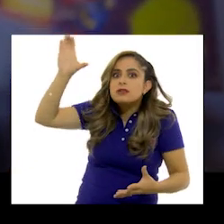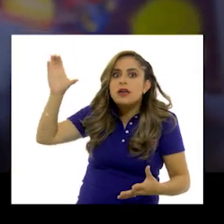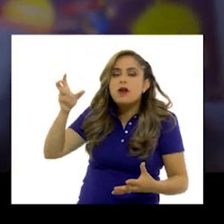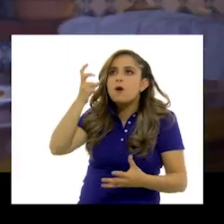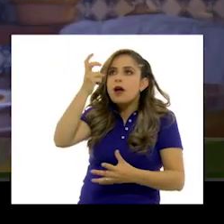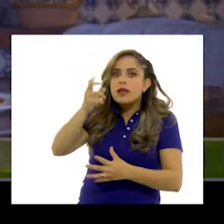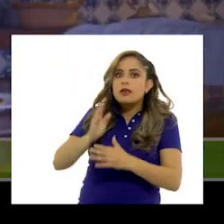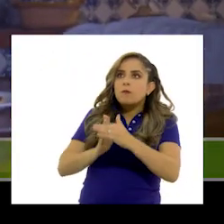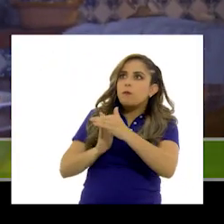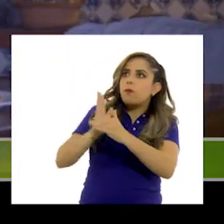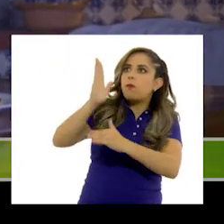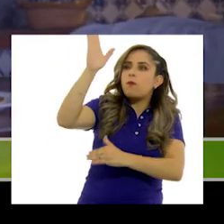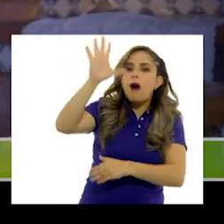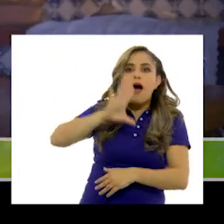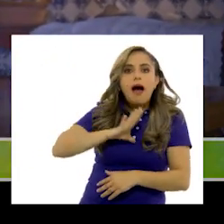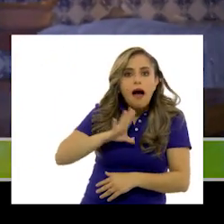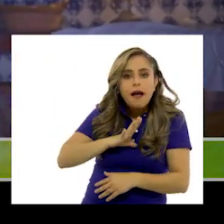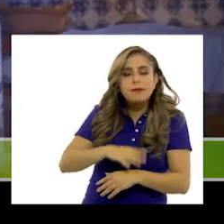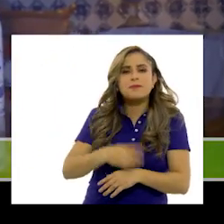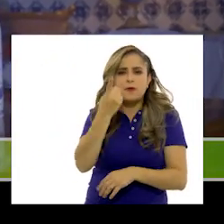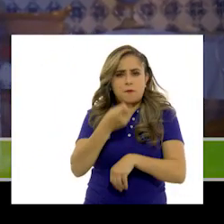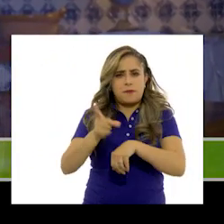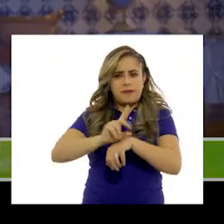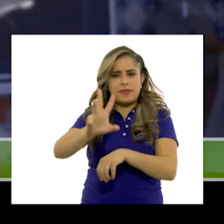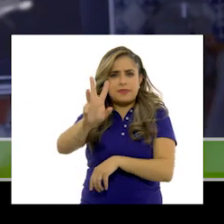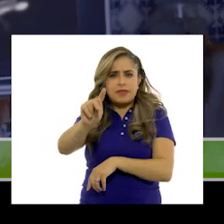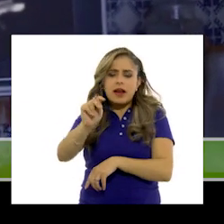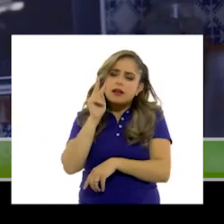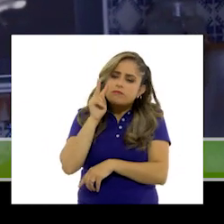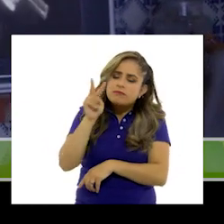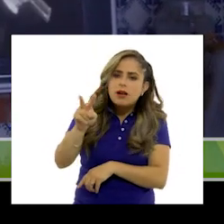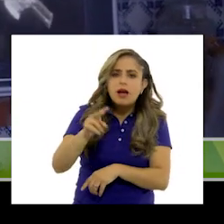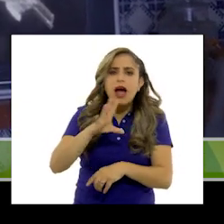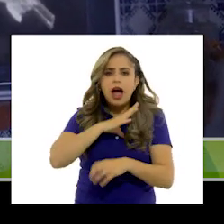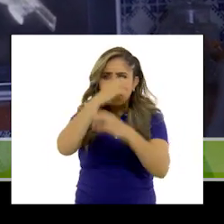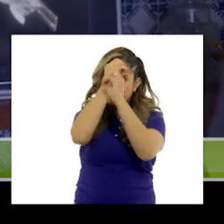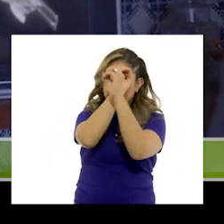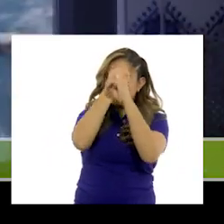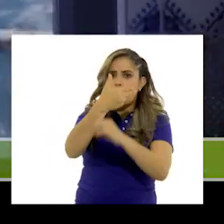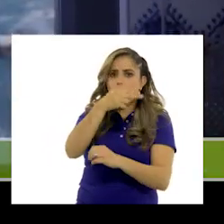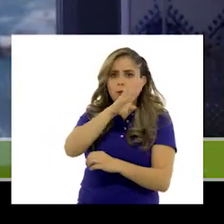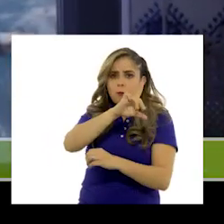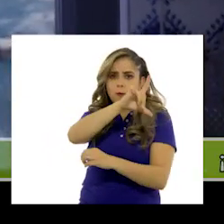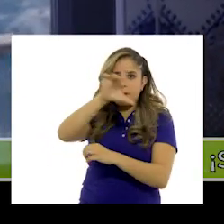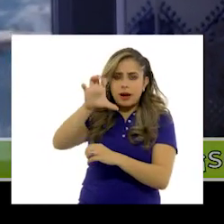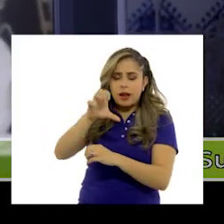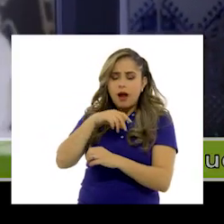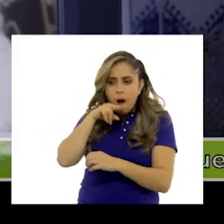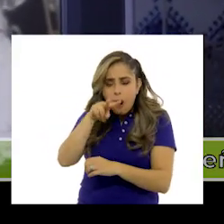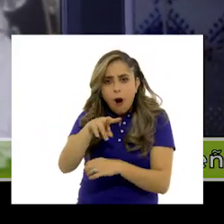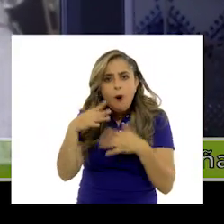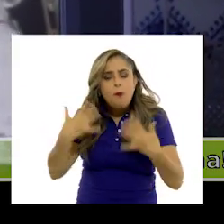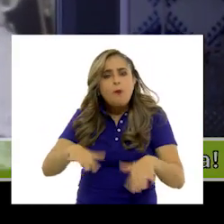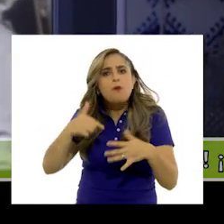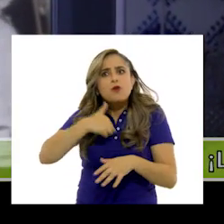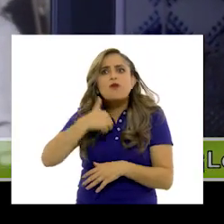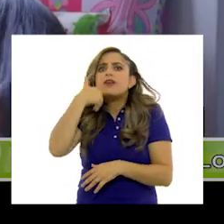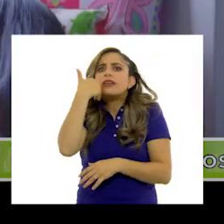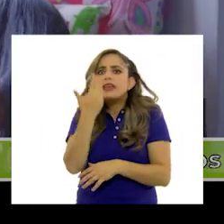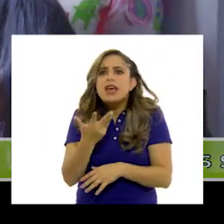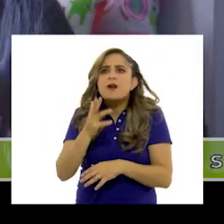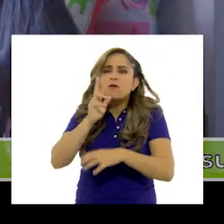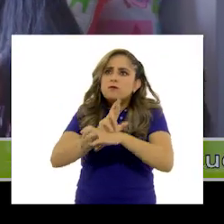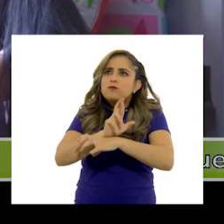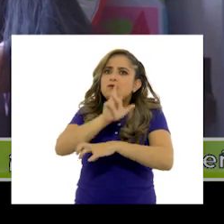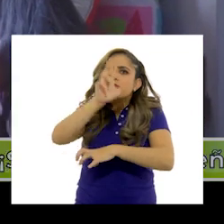límites. Un día en la televisión vi un programa sobre el telescopio espacial Hubble y fue ahí cuando lo supe. Quería inventar algo que viajara al